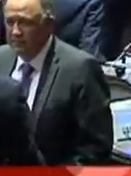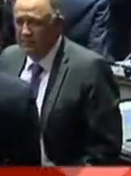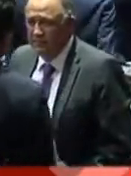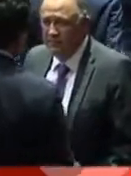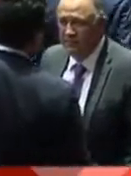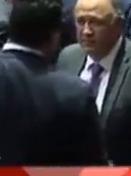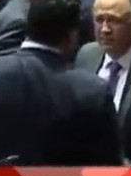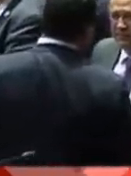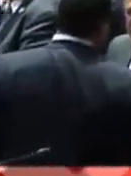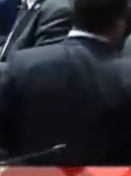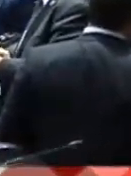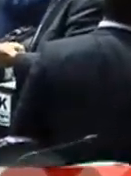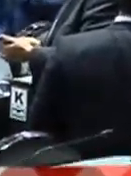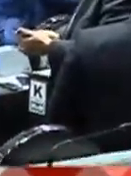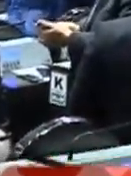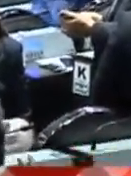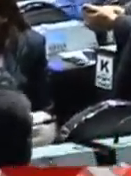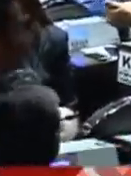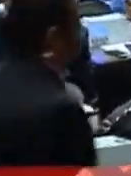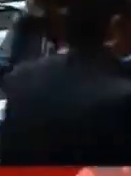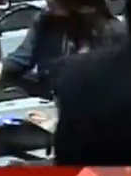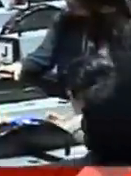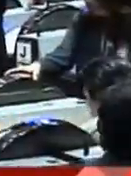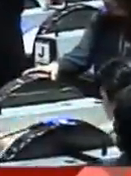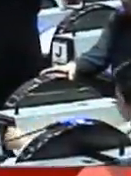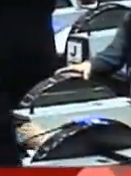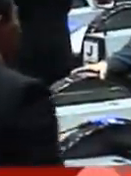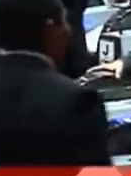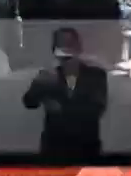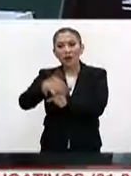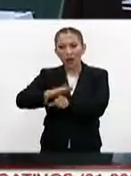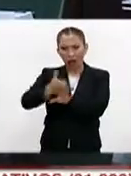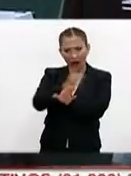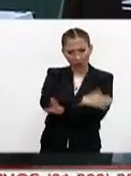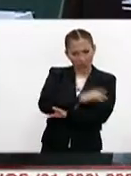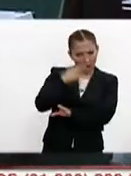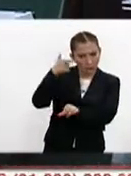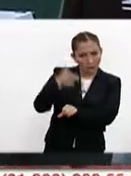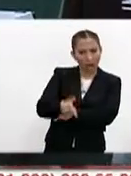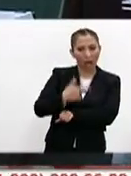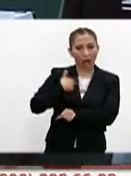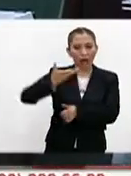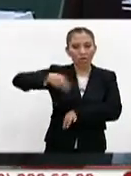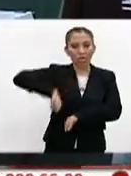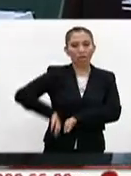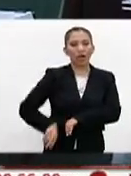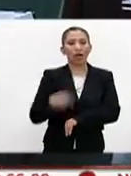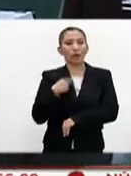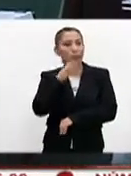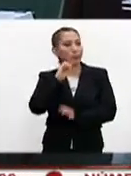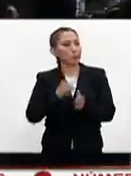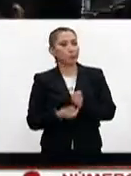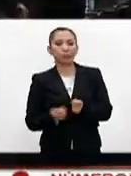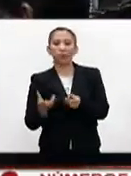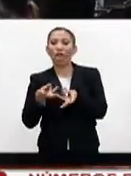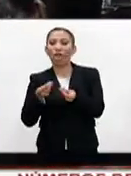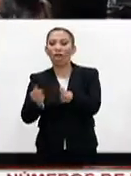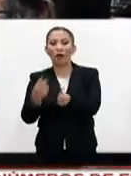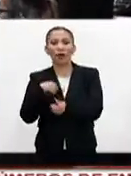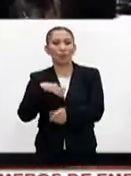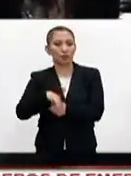se reparte el dinero de este ramo, del ramo 23, en administraciones anteriores se ha detectado su uso discrecional con